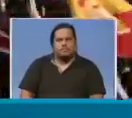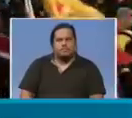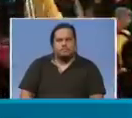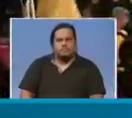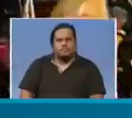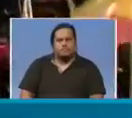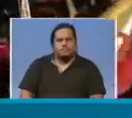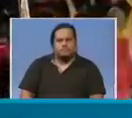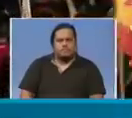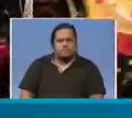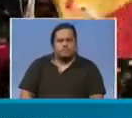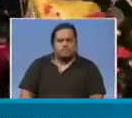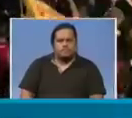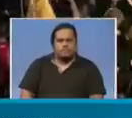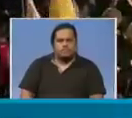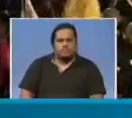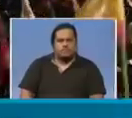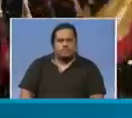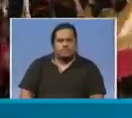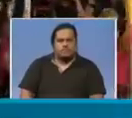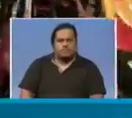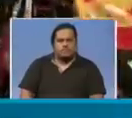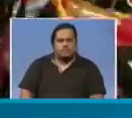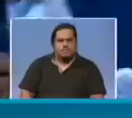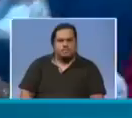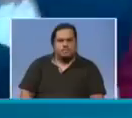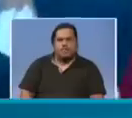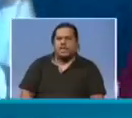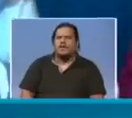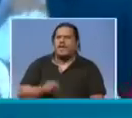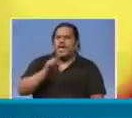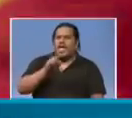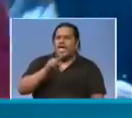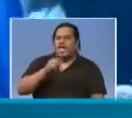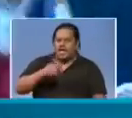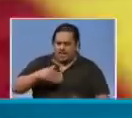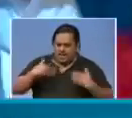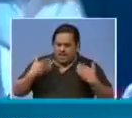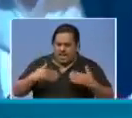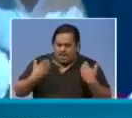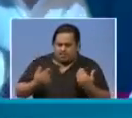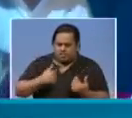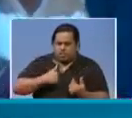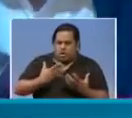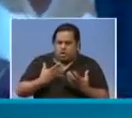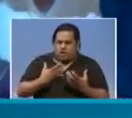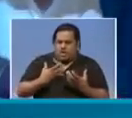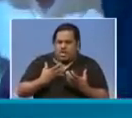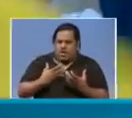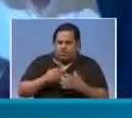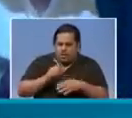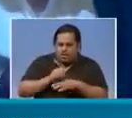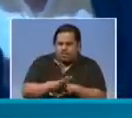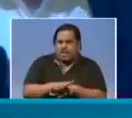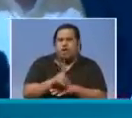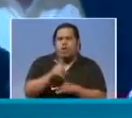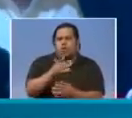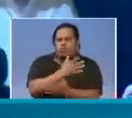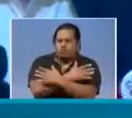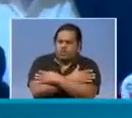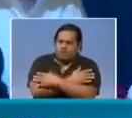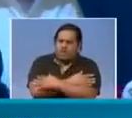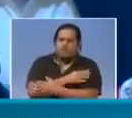título personal, habiendo sido militantes del Partido Liberación Nacional, pero no a título